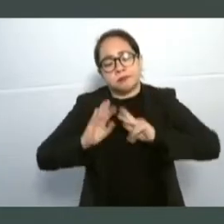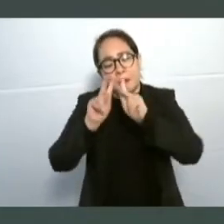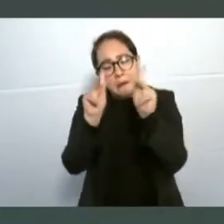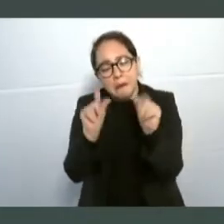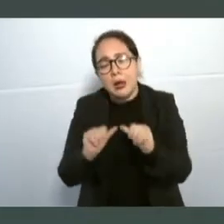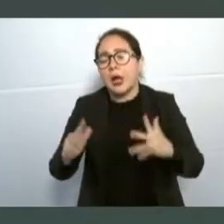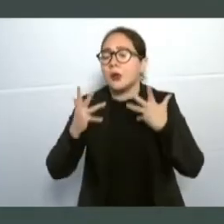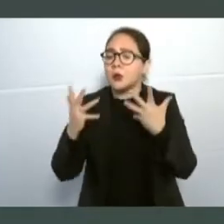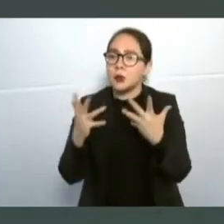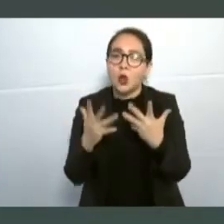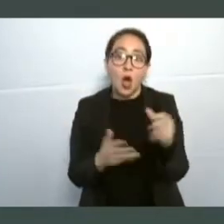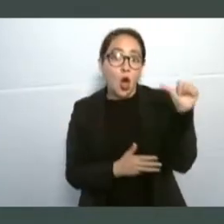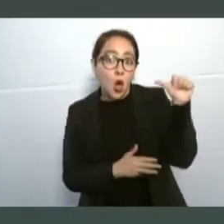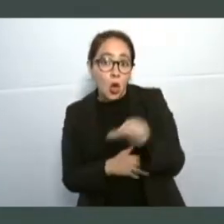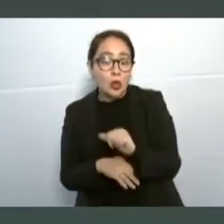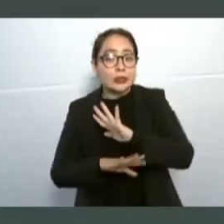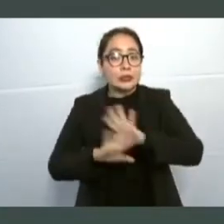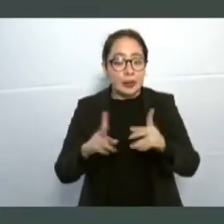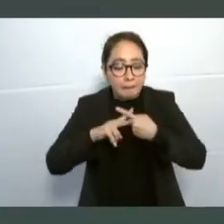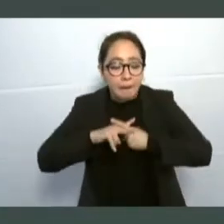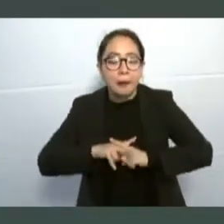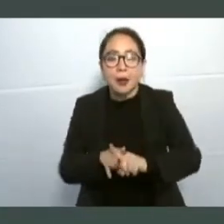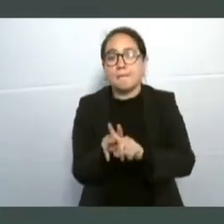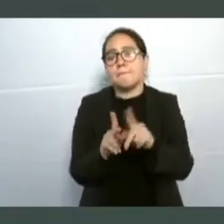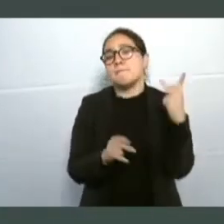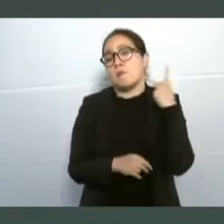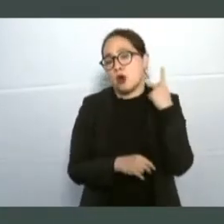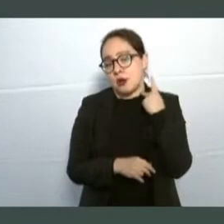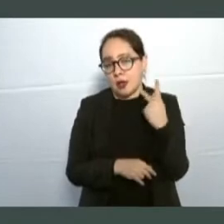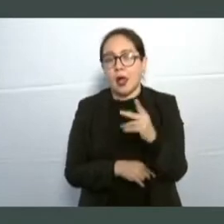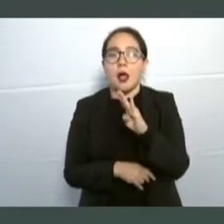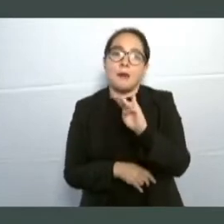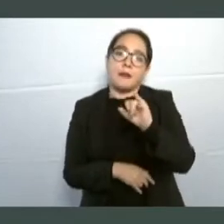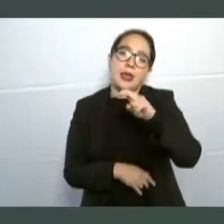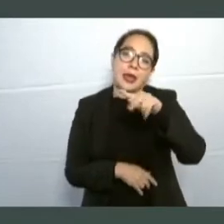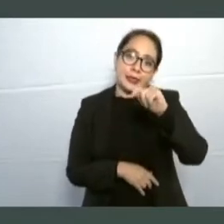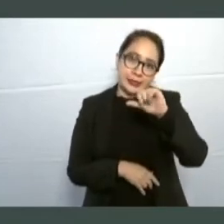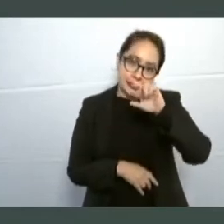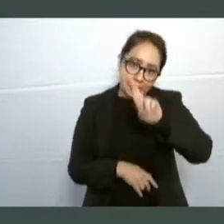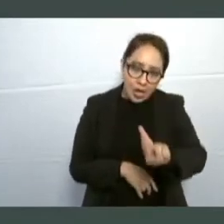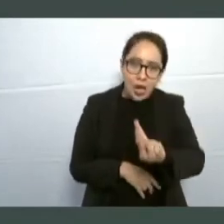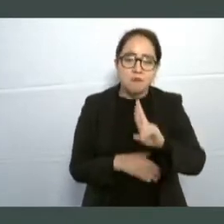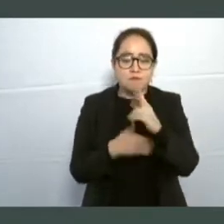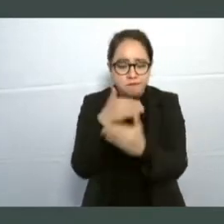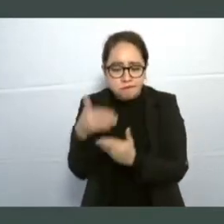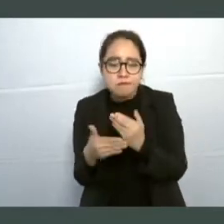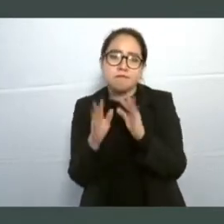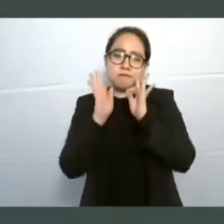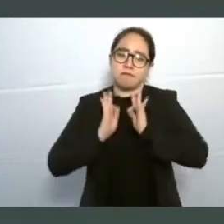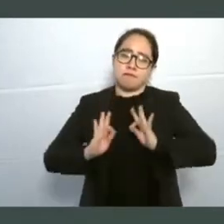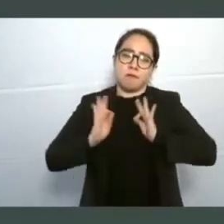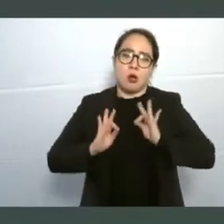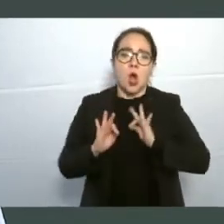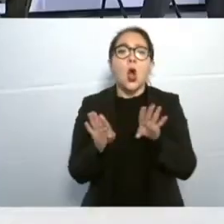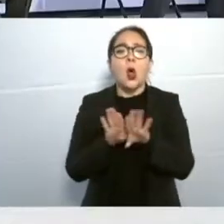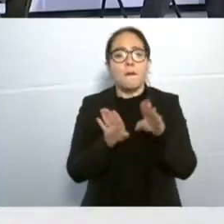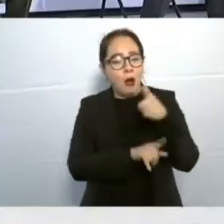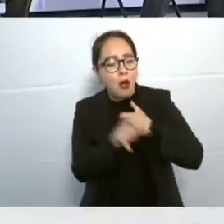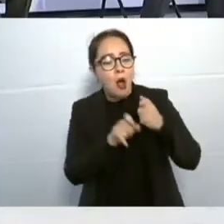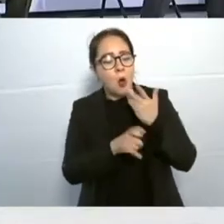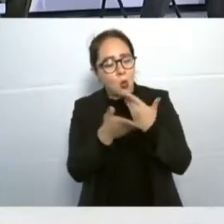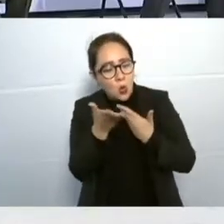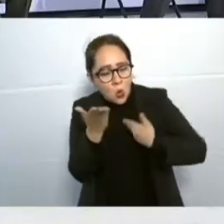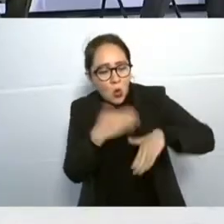Hoy se construye una paz con las políticas de bienestar. El desarrollo económico se logra con